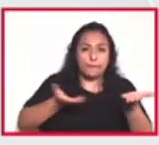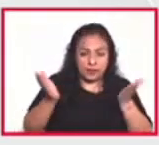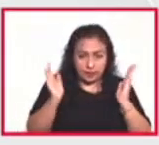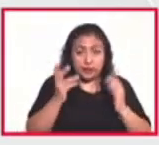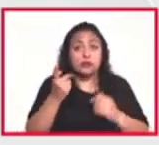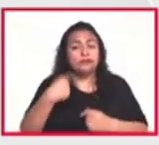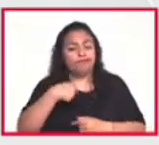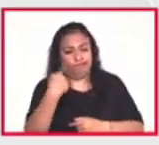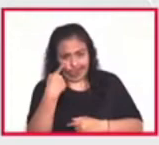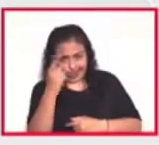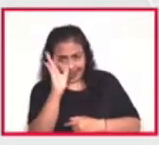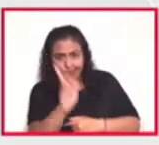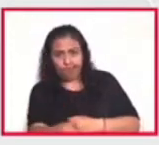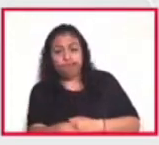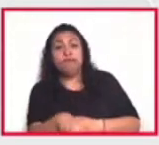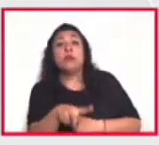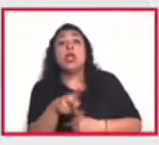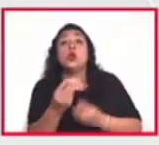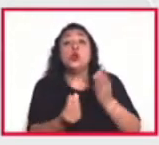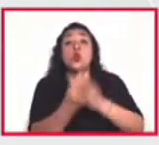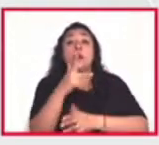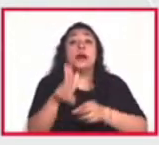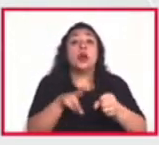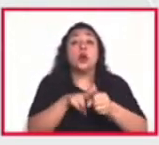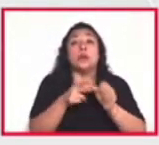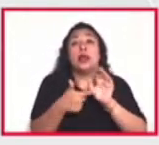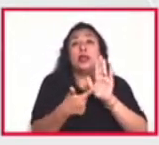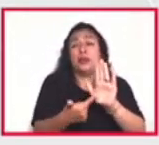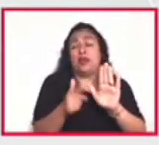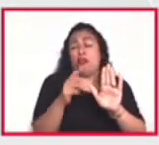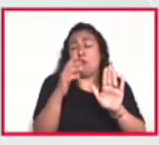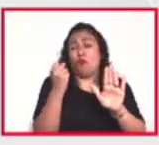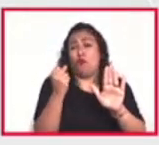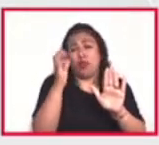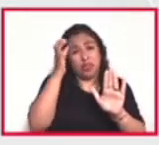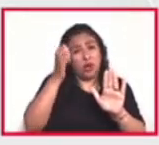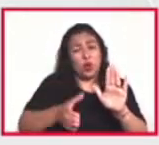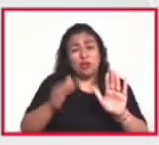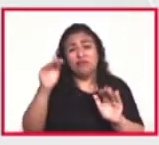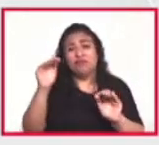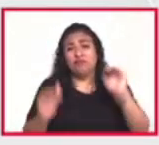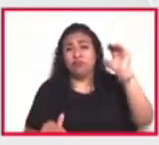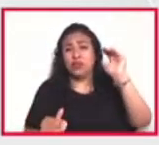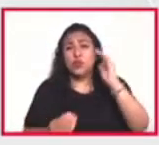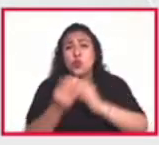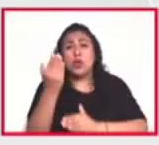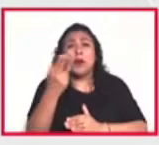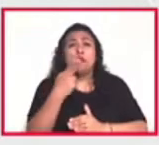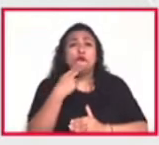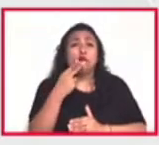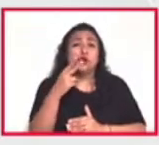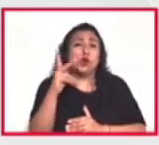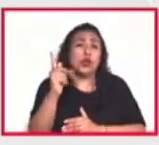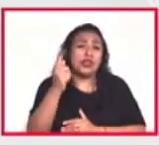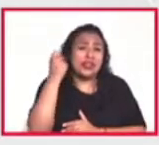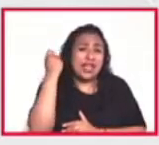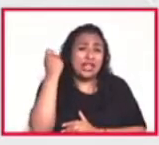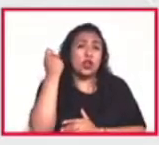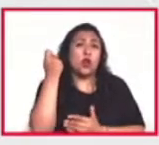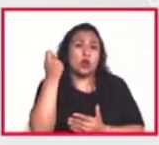comprobado que la nueva normalidad ha puesto de relieve con toda su crudeza una nueva desigualdad, la brecha digital que seguro que es objeto de estas